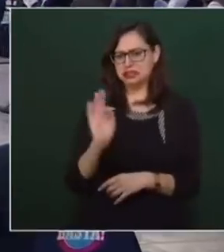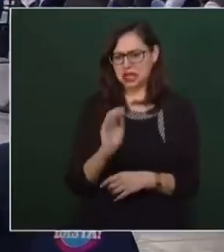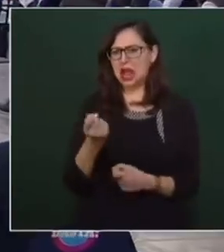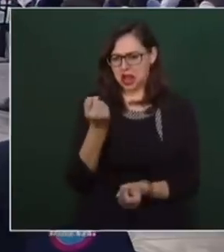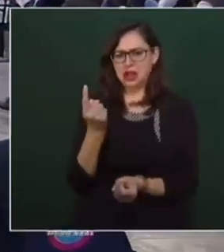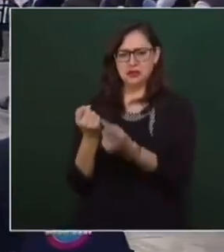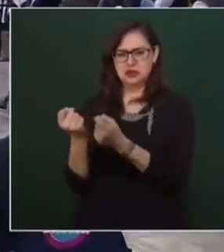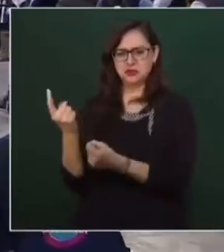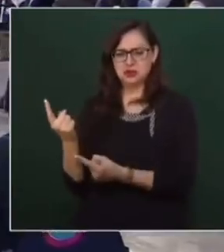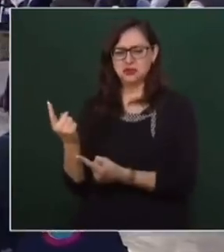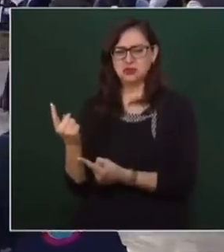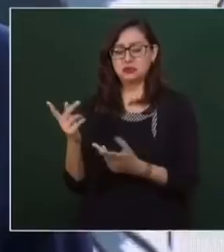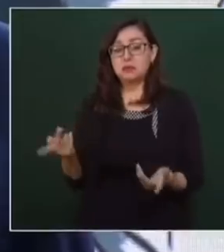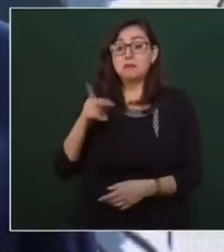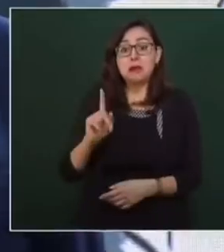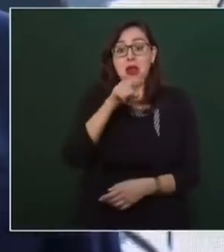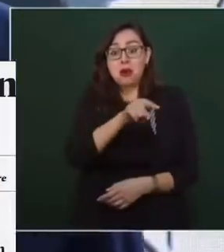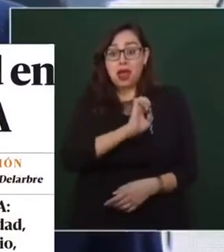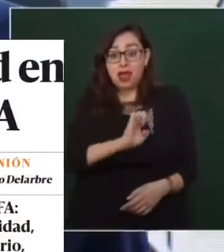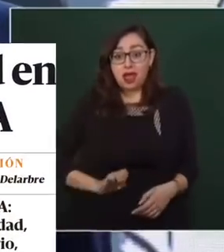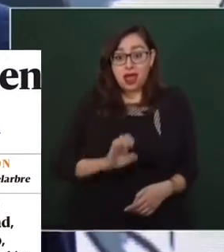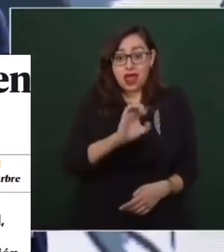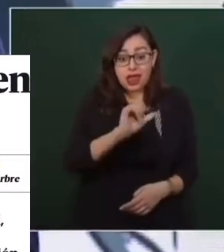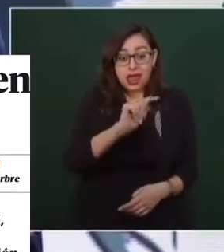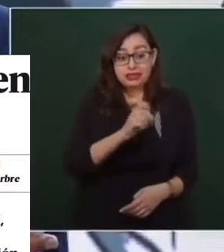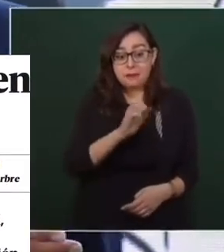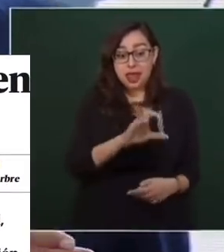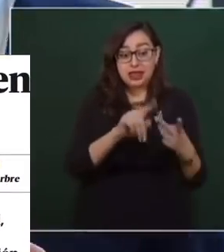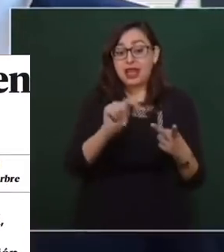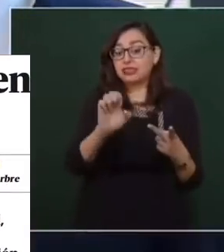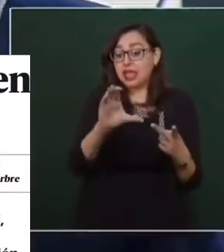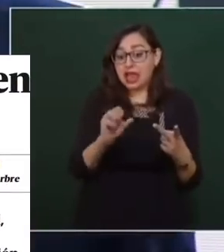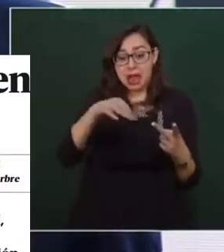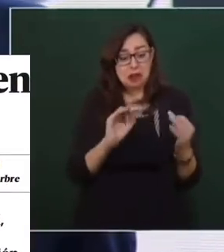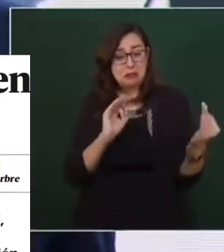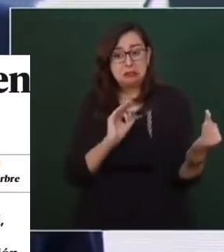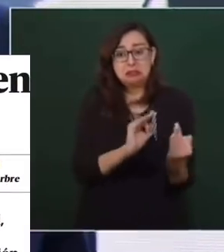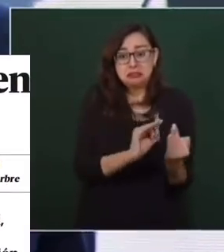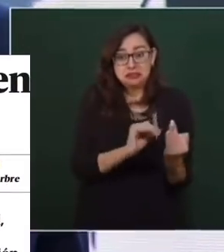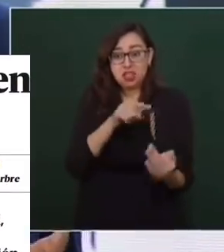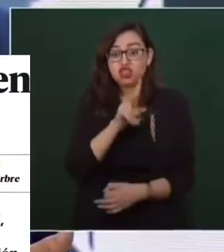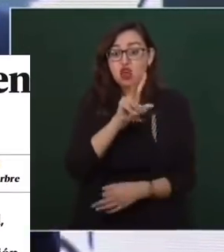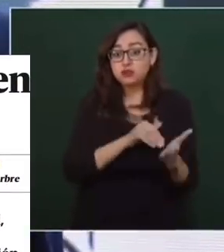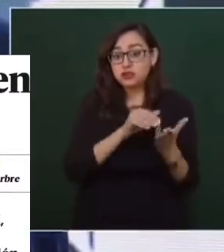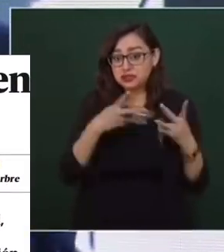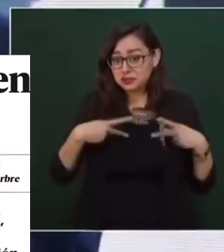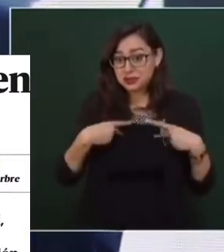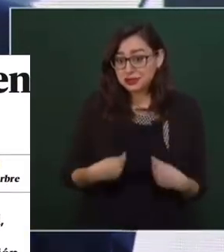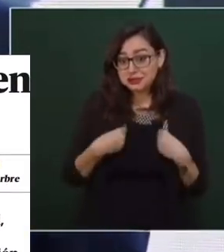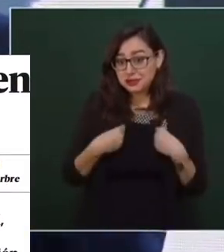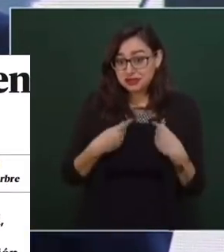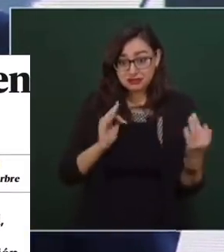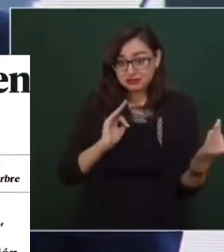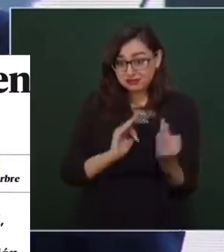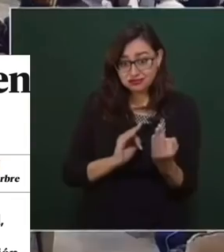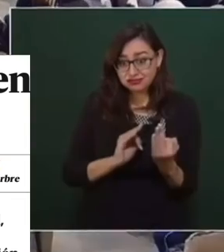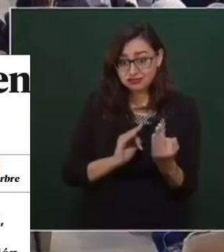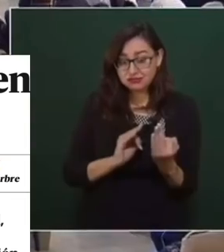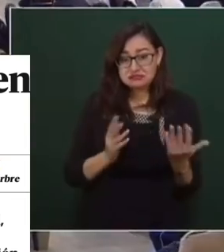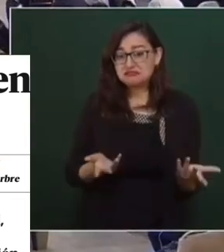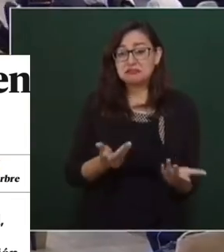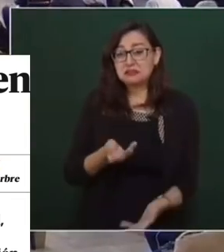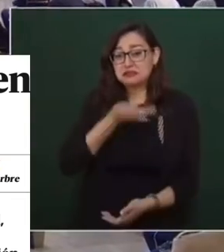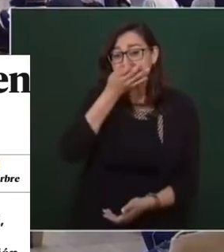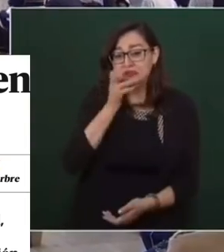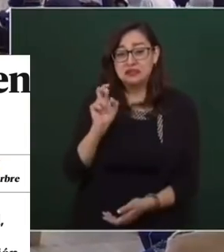solo de Catepec y de Tecámac hay 2 millones. ¿Y cuánto se hace de Catepec y de Tecámac al aeropuerto? Media